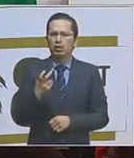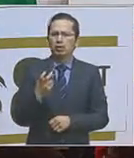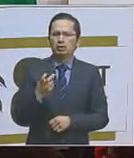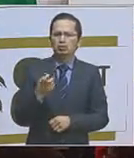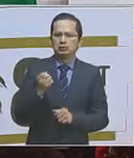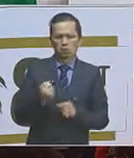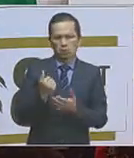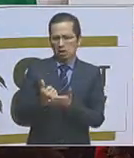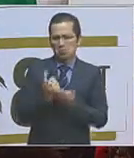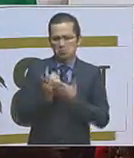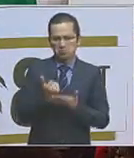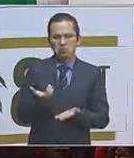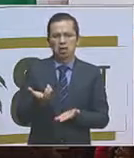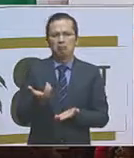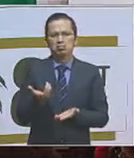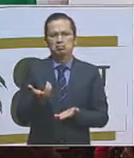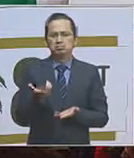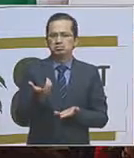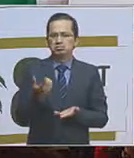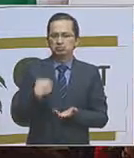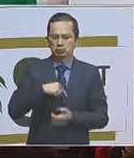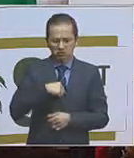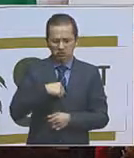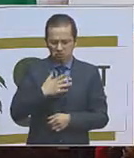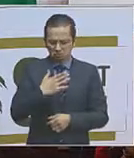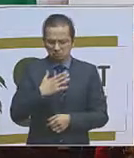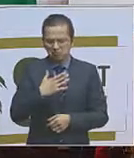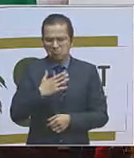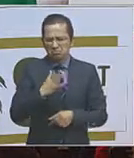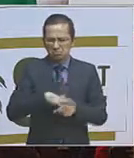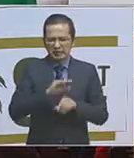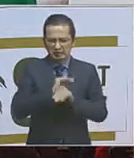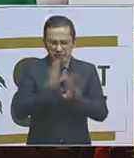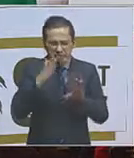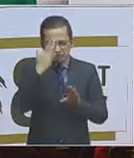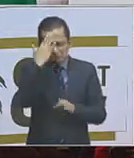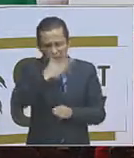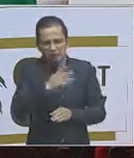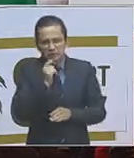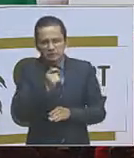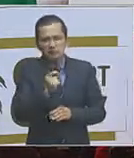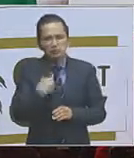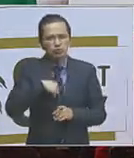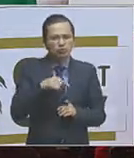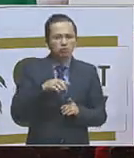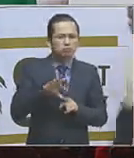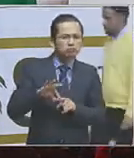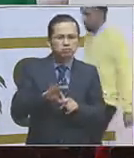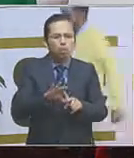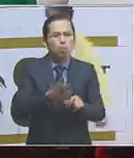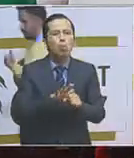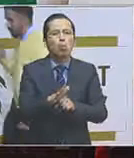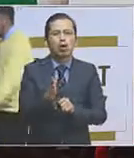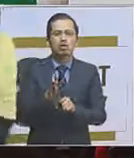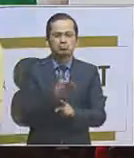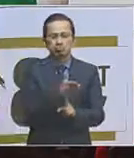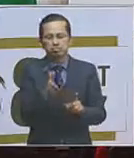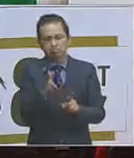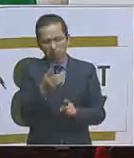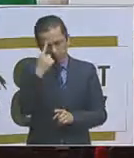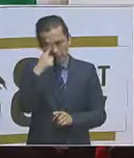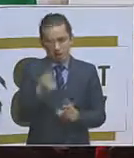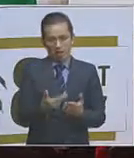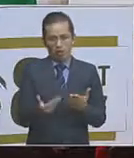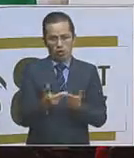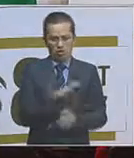claro cuál es el el camino y la dinámica que tenemos que abrazar ahora ante esta